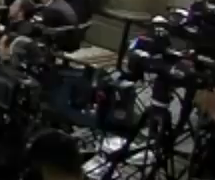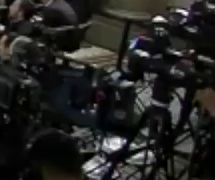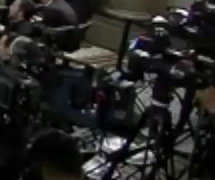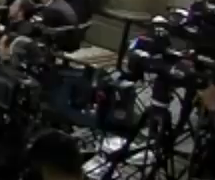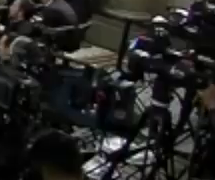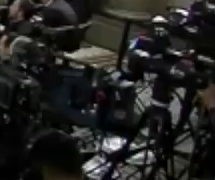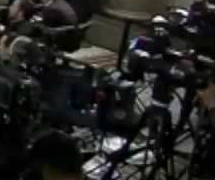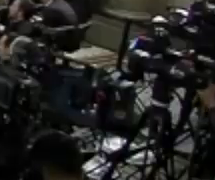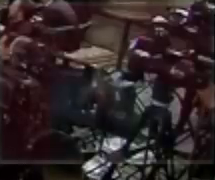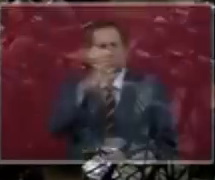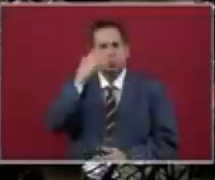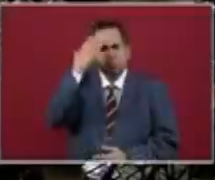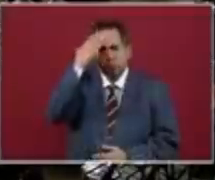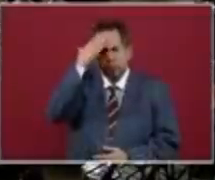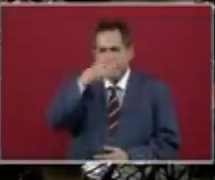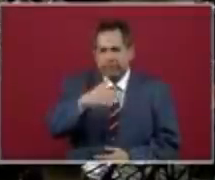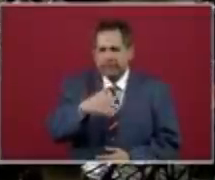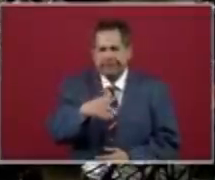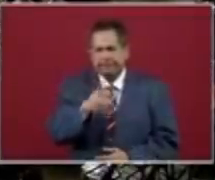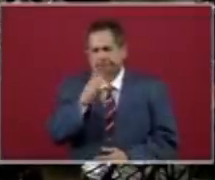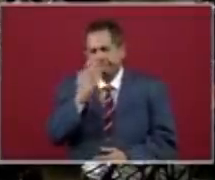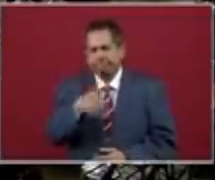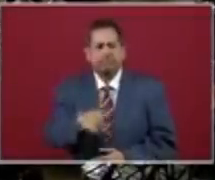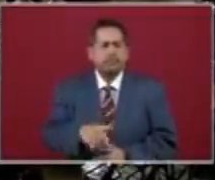sabe, ya en este momento la tendencia,